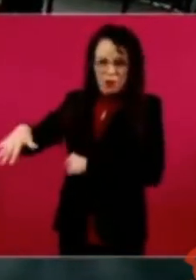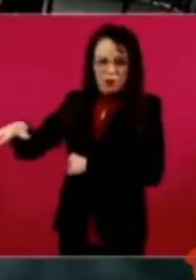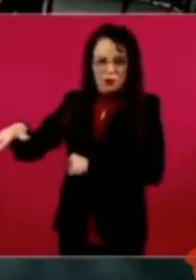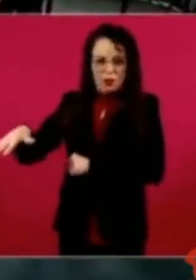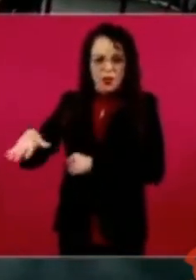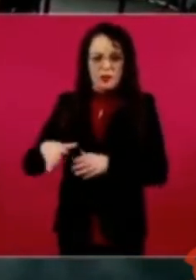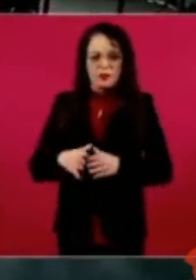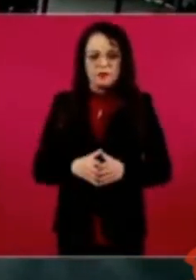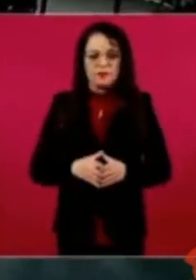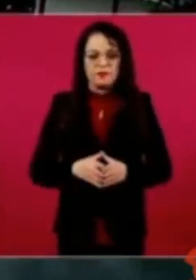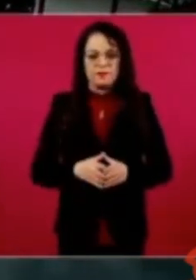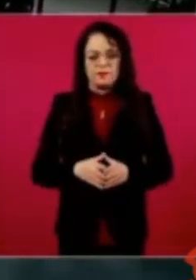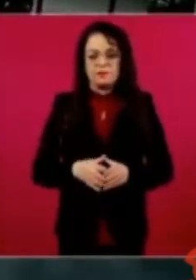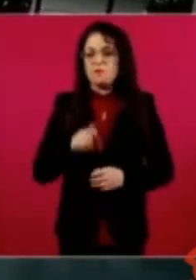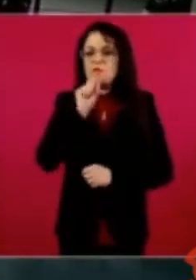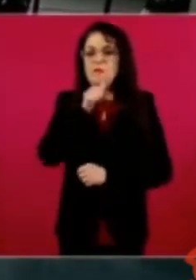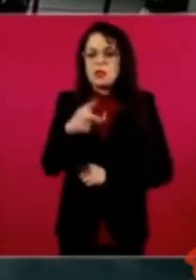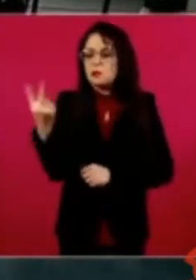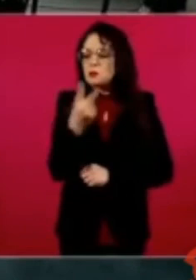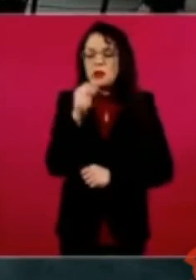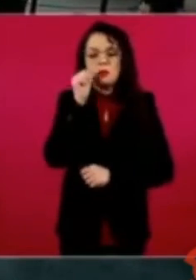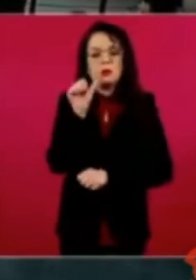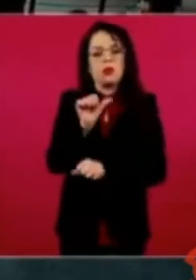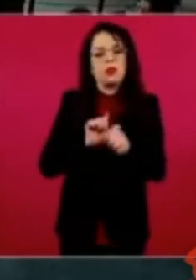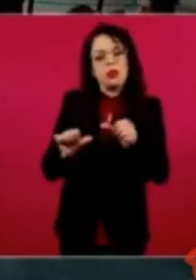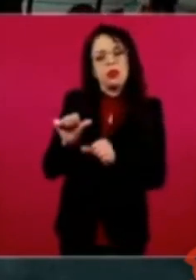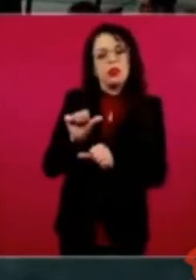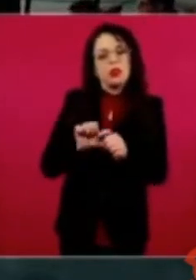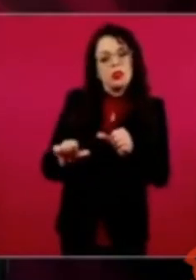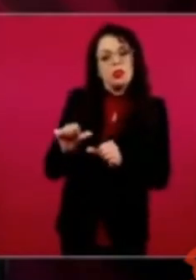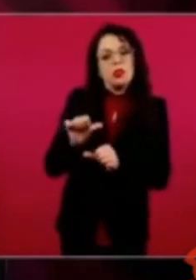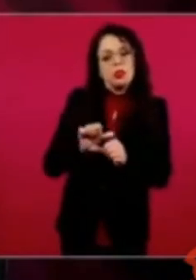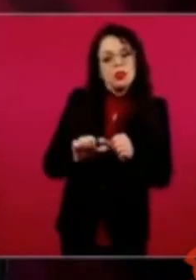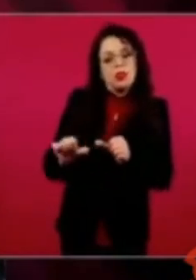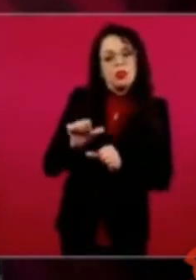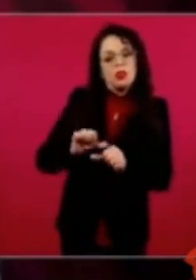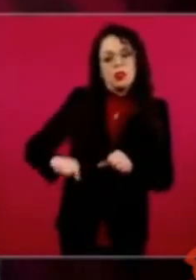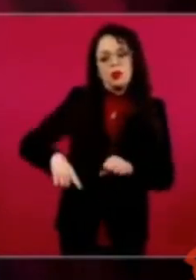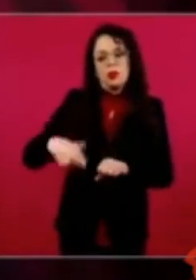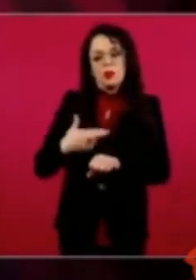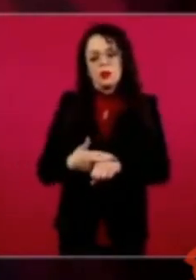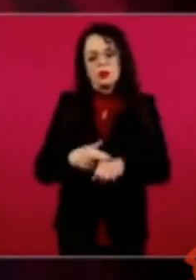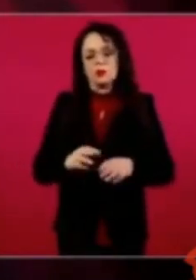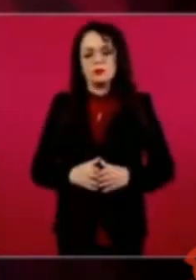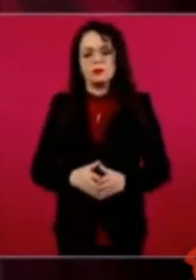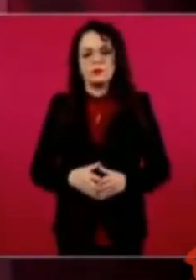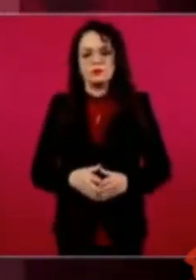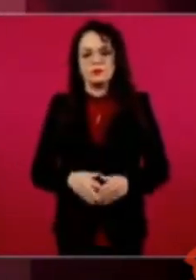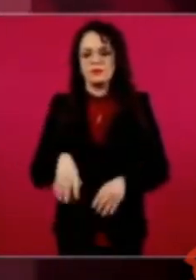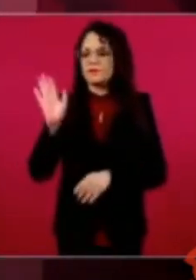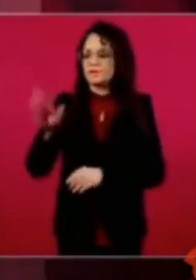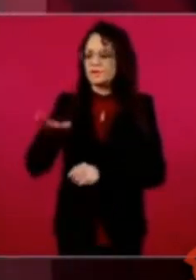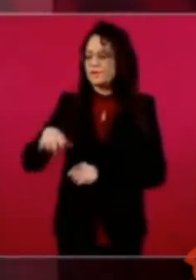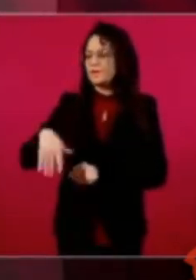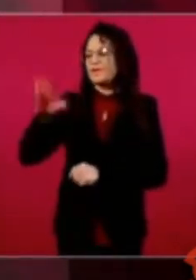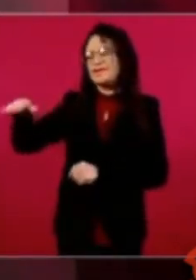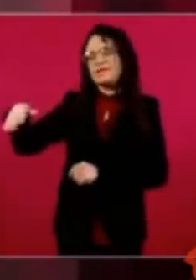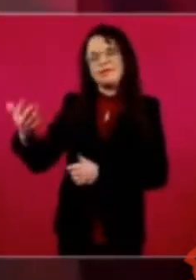Cuando no era Pedro, era Pablo. Y le pide un consejo, dice: tengo un periodista, dice, que